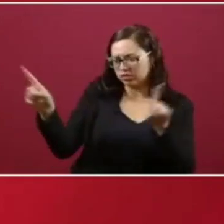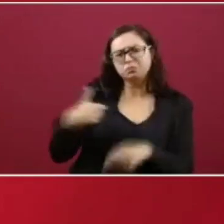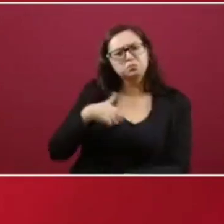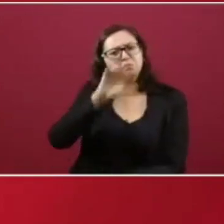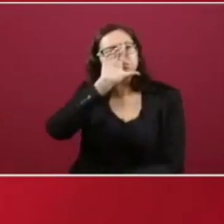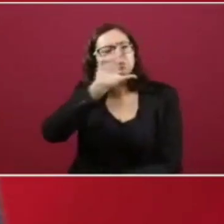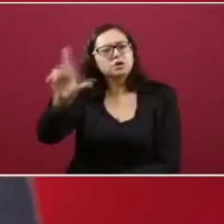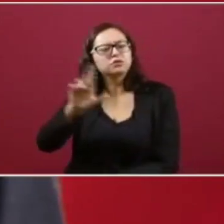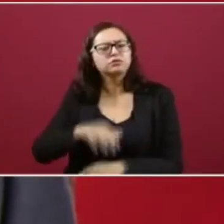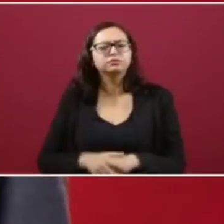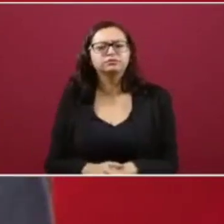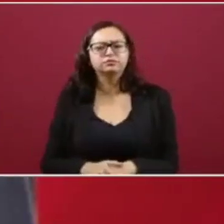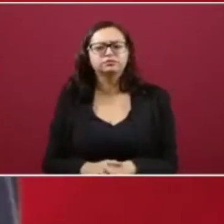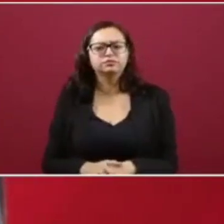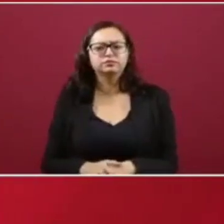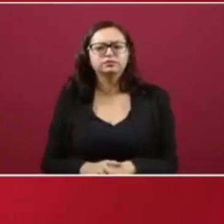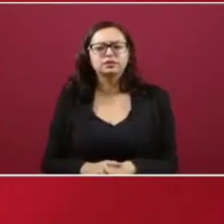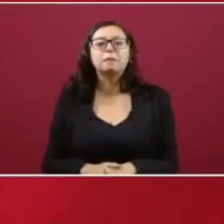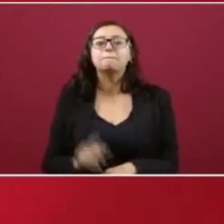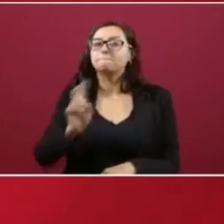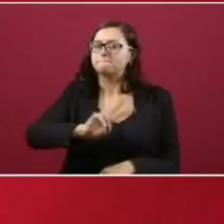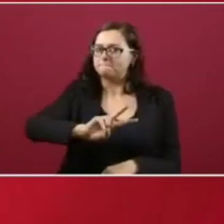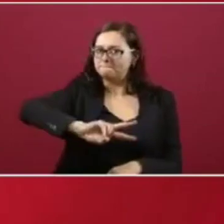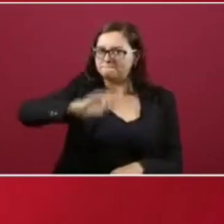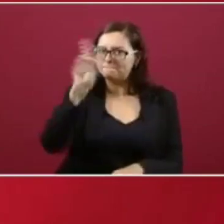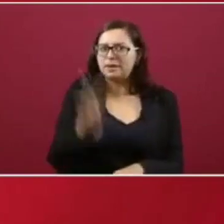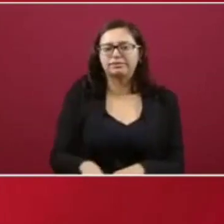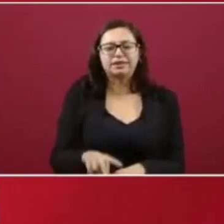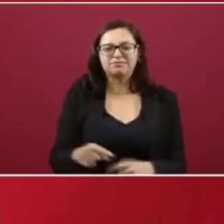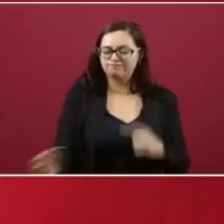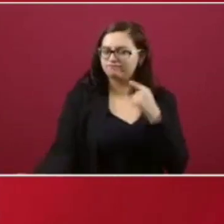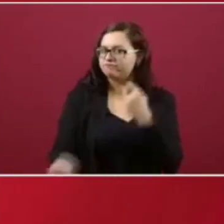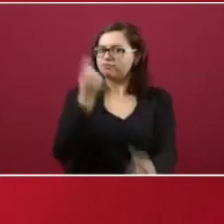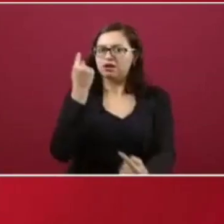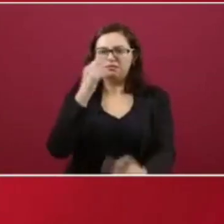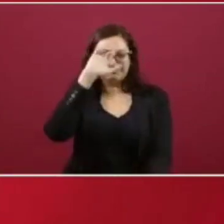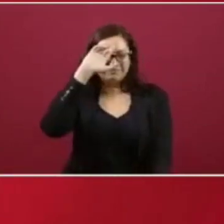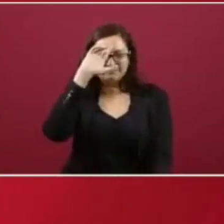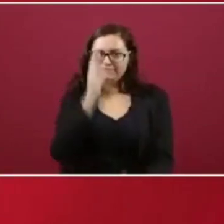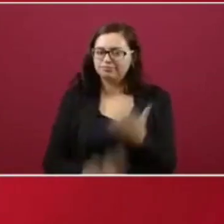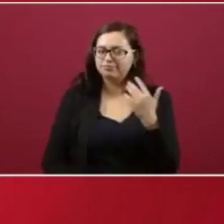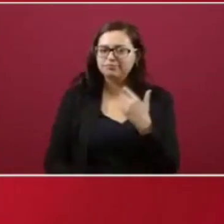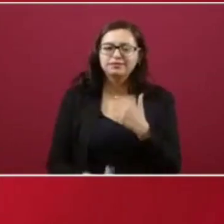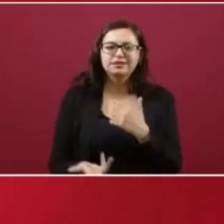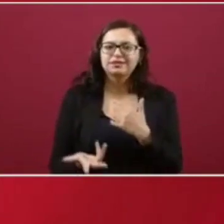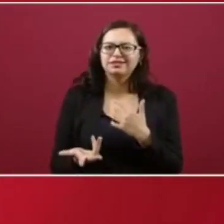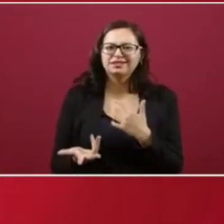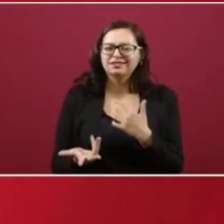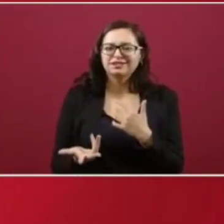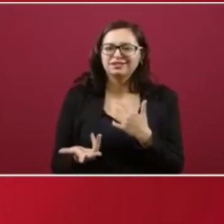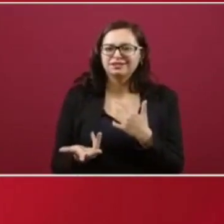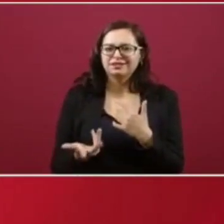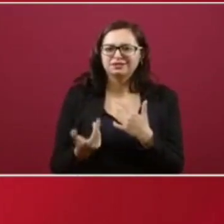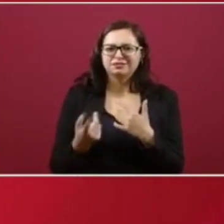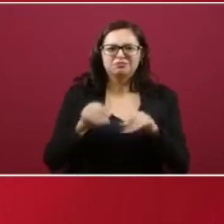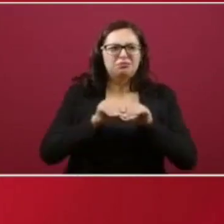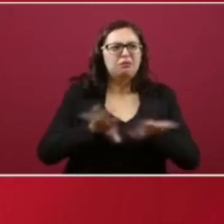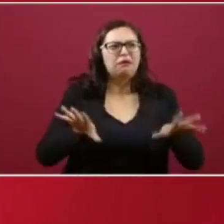Es realmente una falta de respeto, es ofensivo el que estén